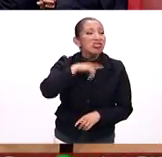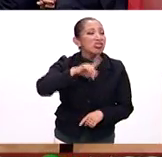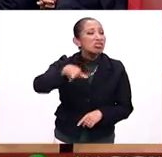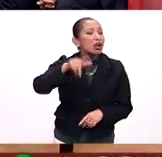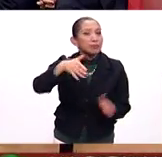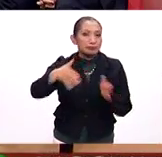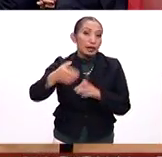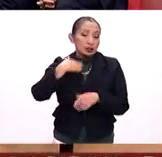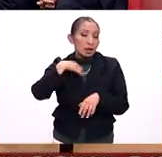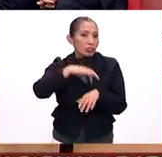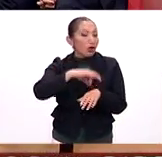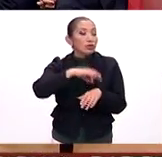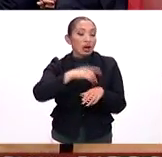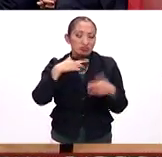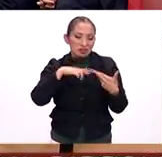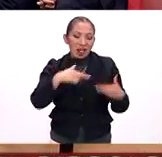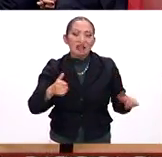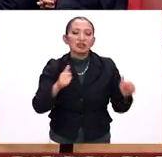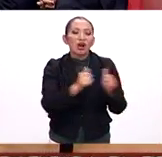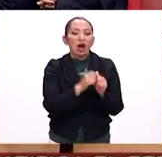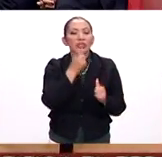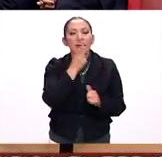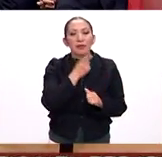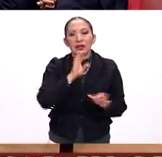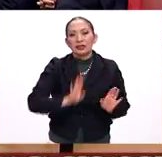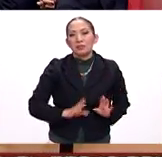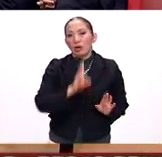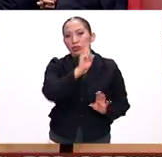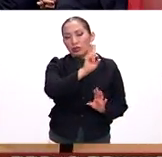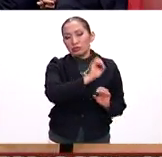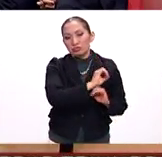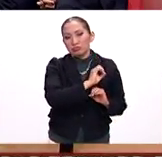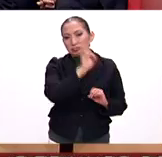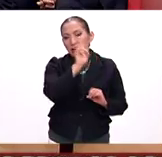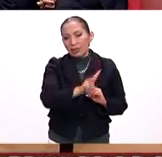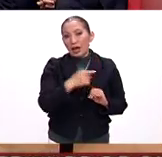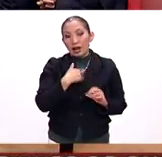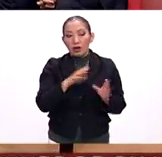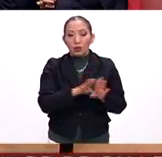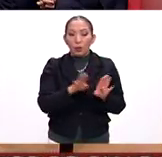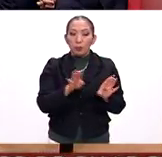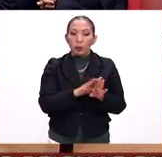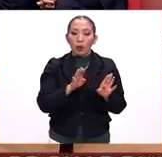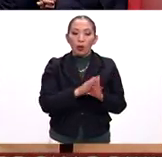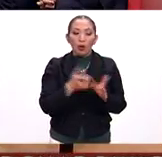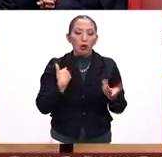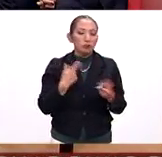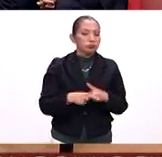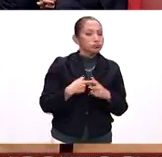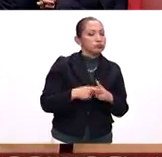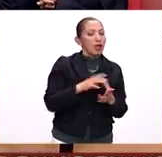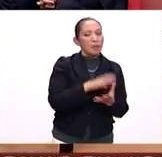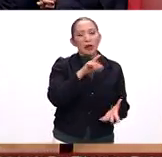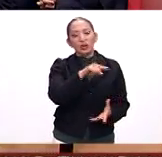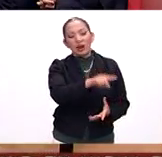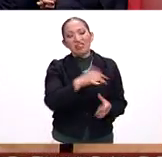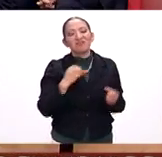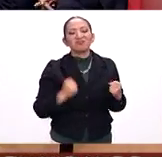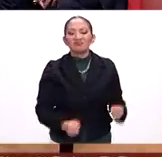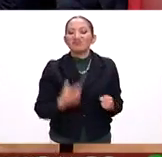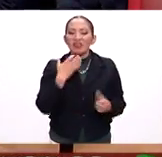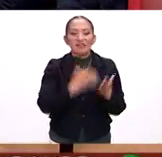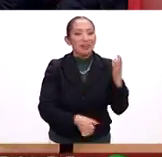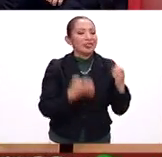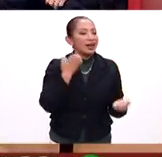los especialistas, está íntimamente relacionado con la diabetes tipo 2, que obviamente es como en términos de numéricos la mayoritaria, y lo que